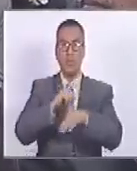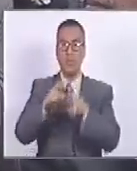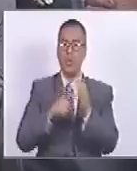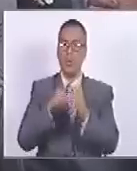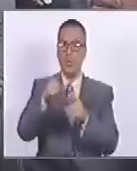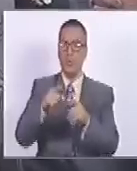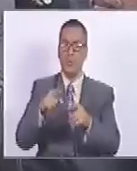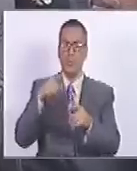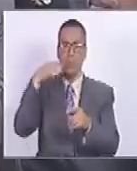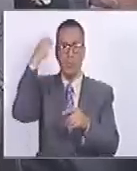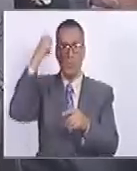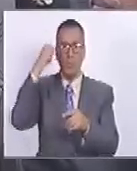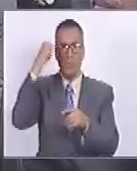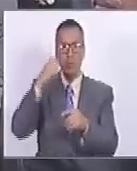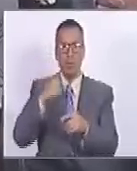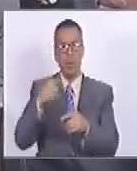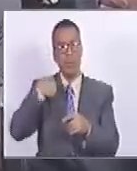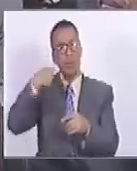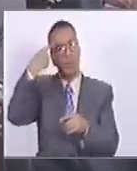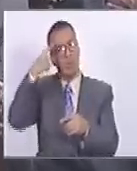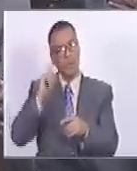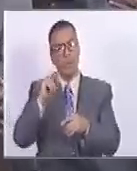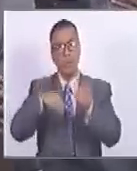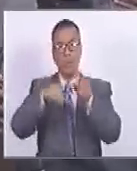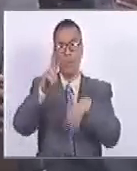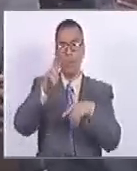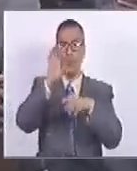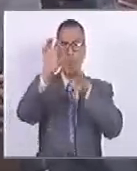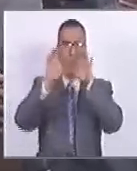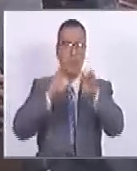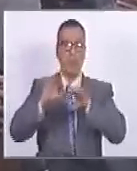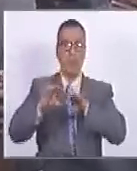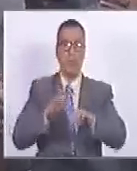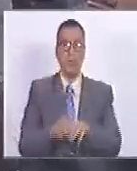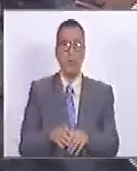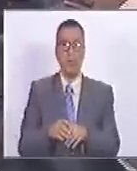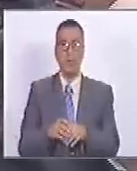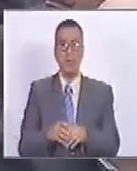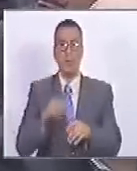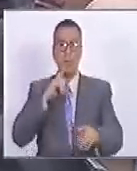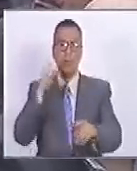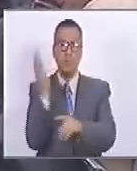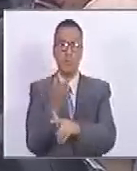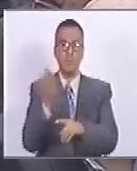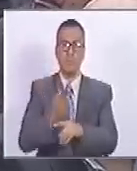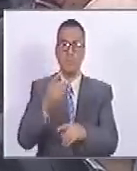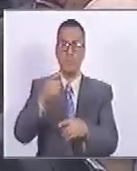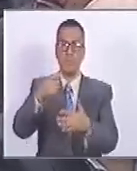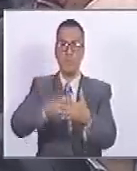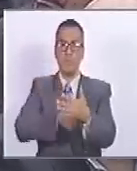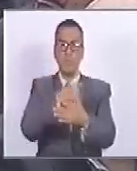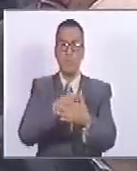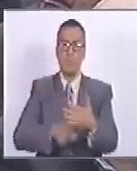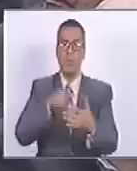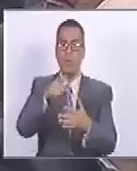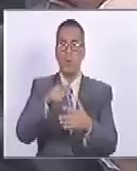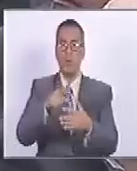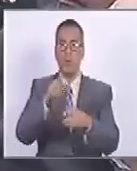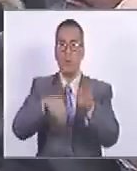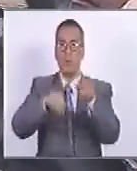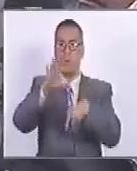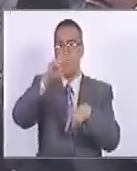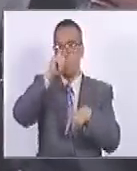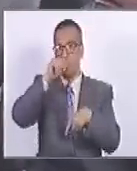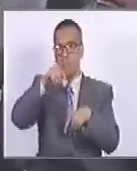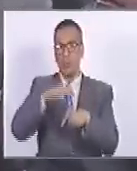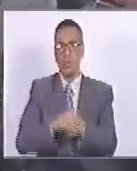este Parlamento Europeo, de por lo menos una docena de países, donde condenan e inhabilitan desde los 15